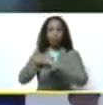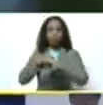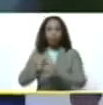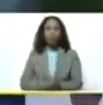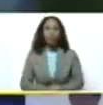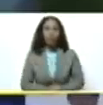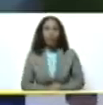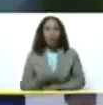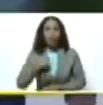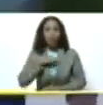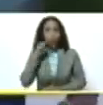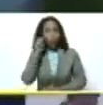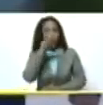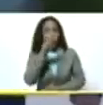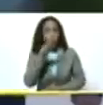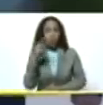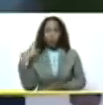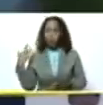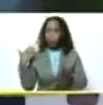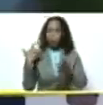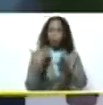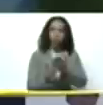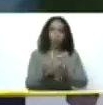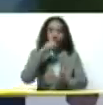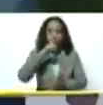Hemos visto en el transcurso de estos años